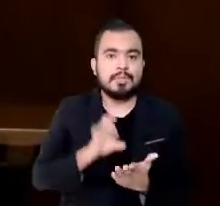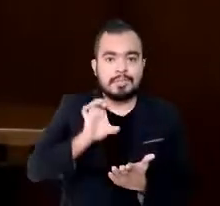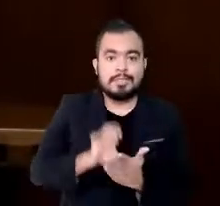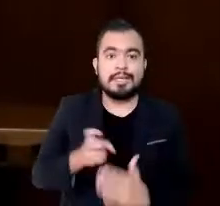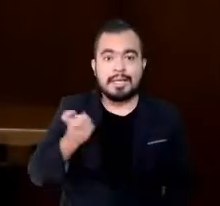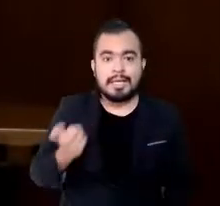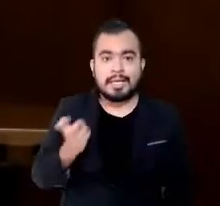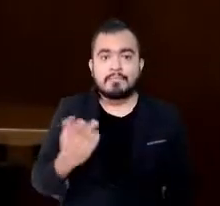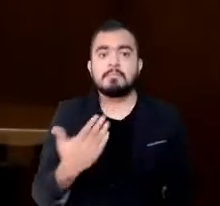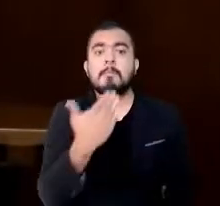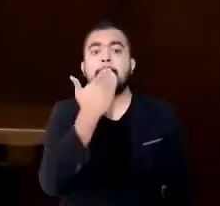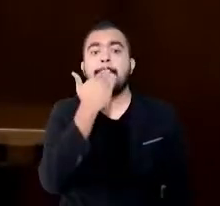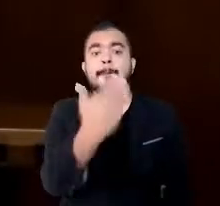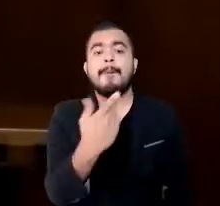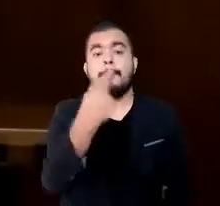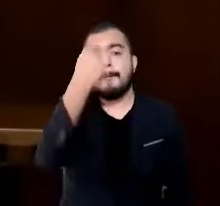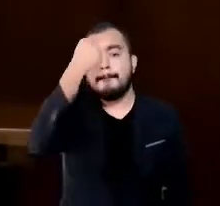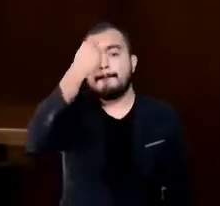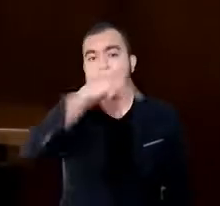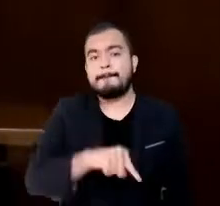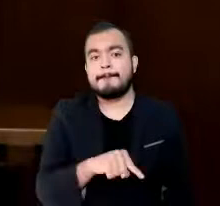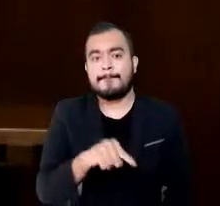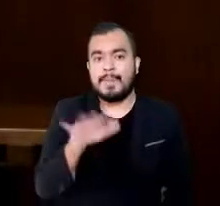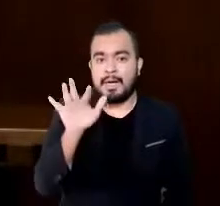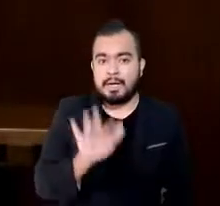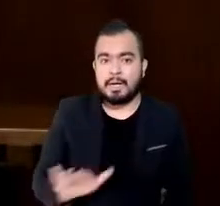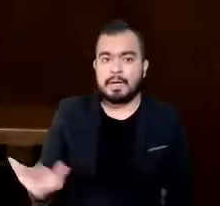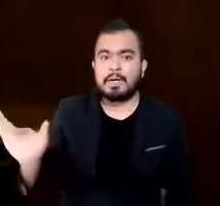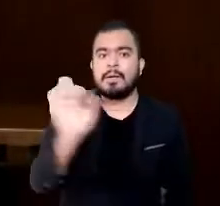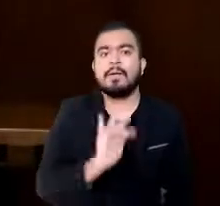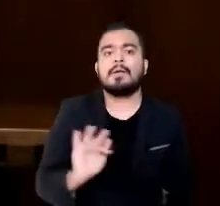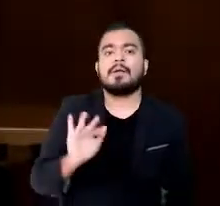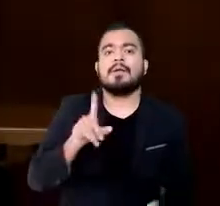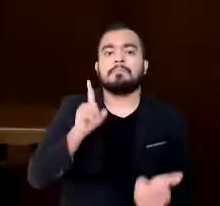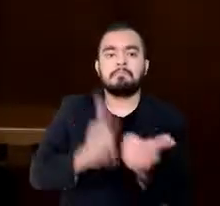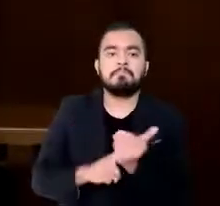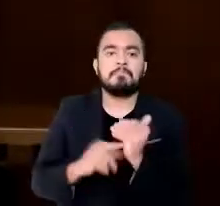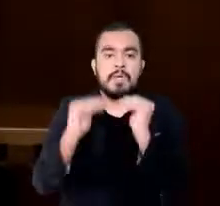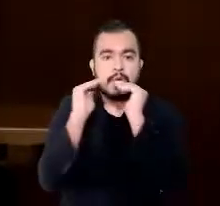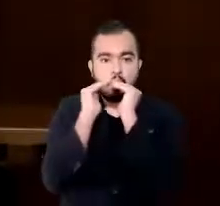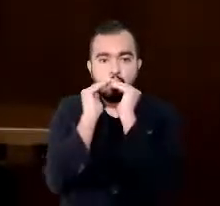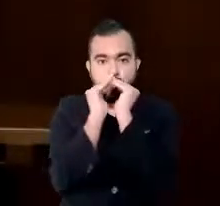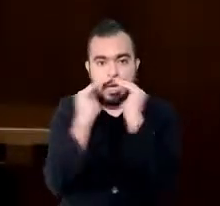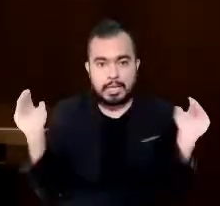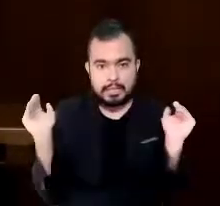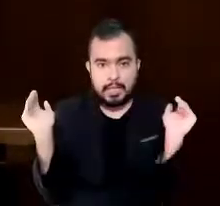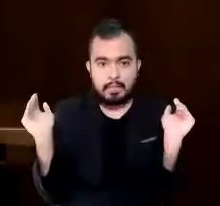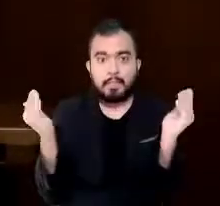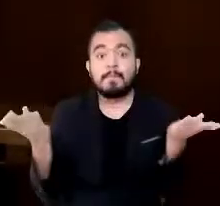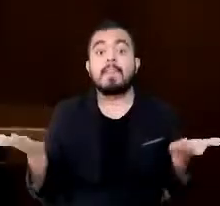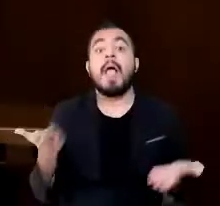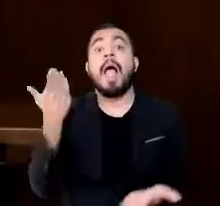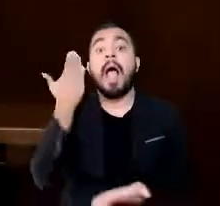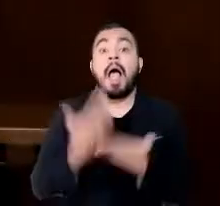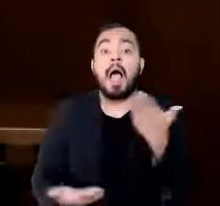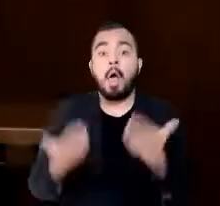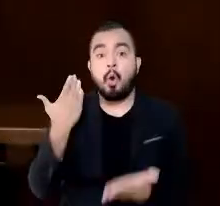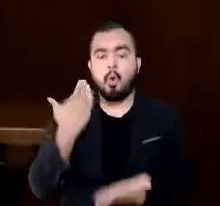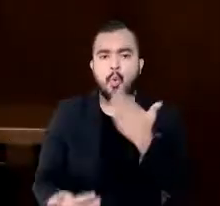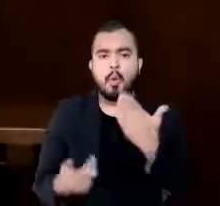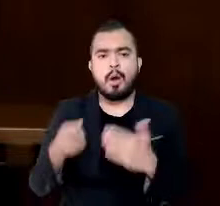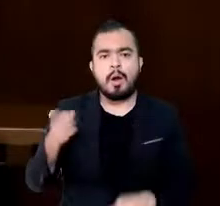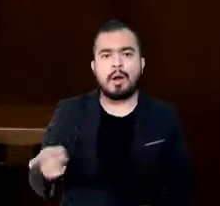busca establecer las bases para que puedan desarrollarse en igualdad de condiciones. Actualmente, la condición